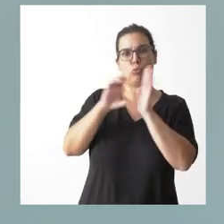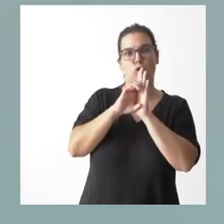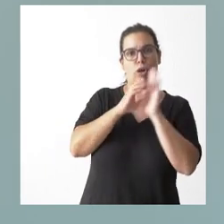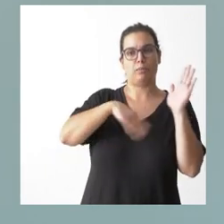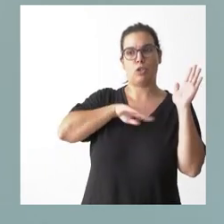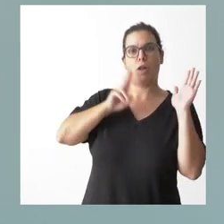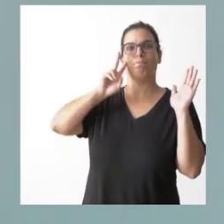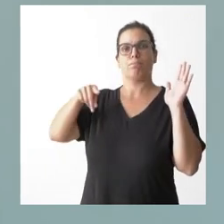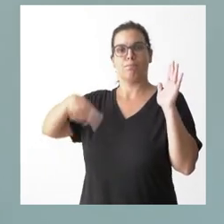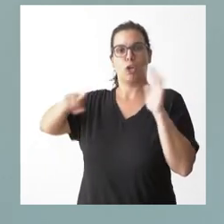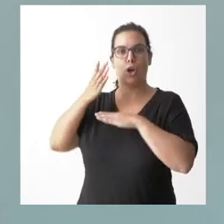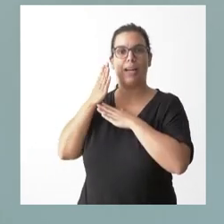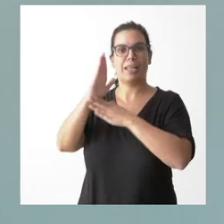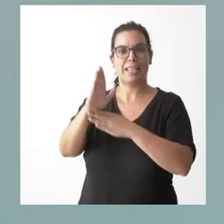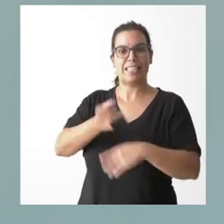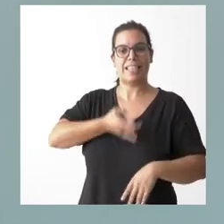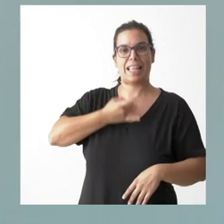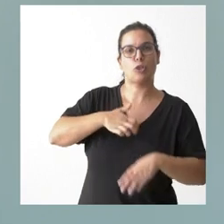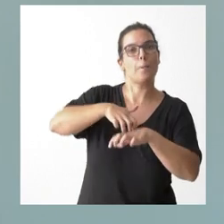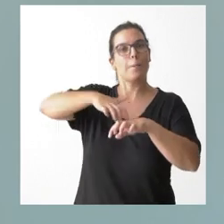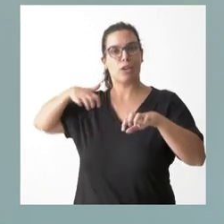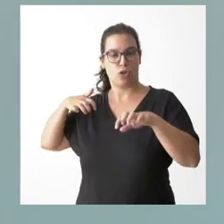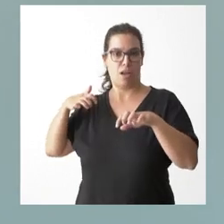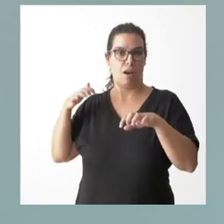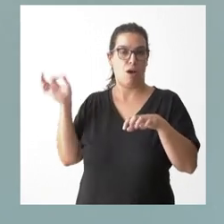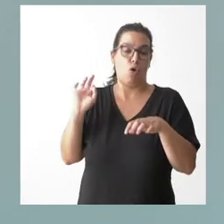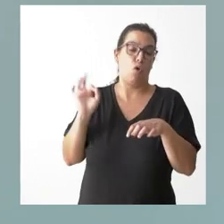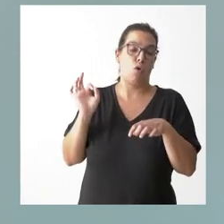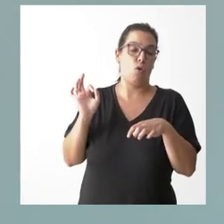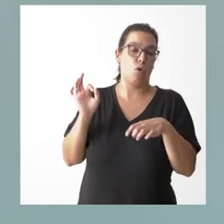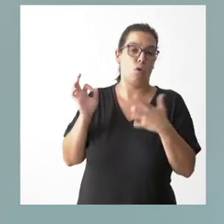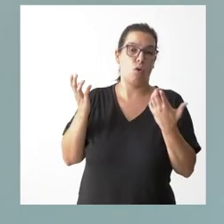de representación como sindicatos mayoritarios o como